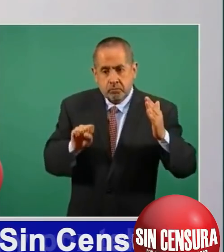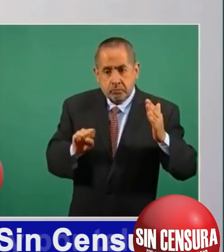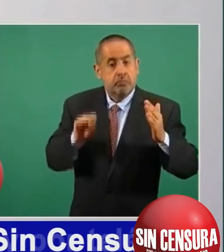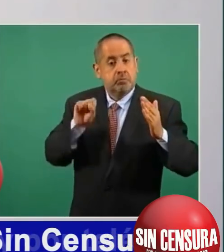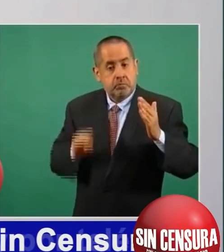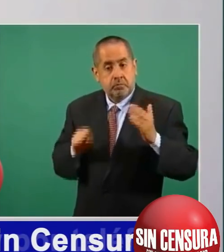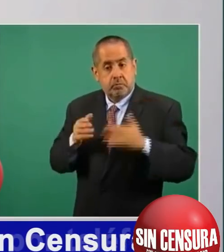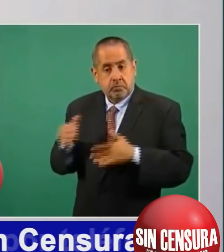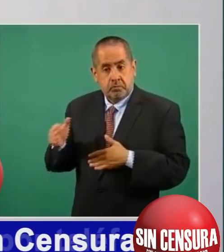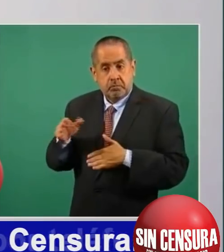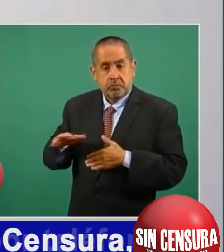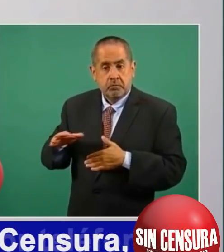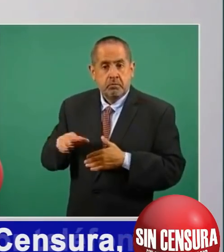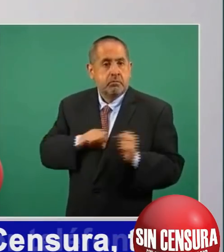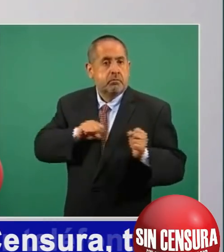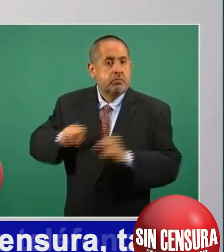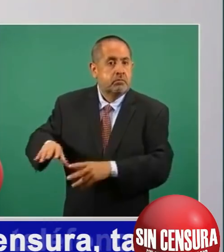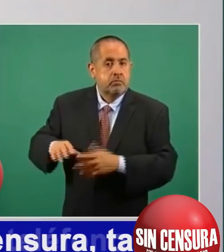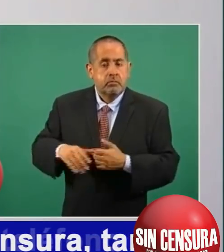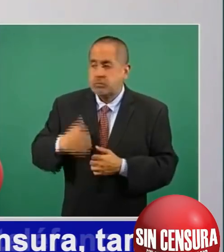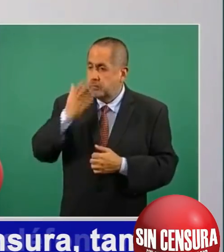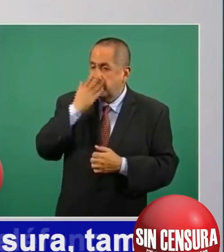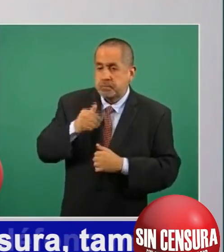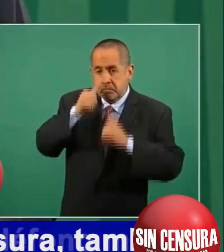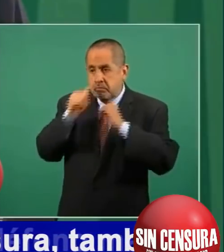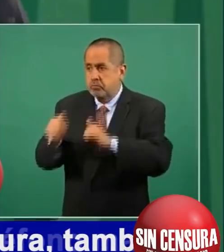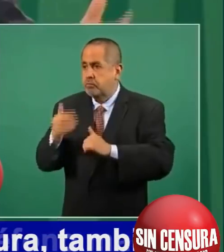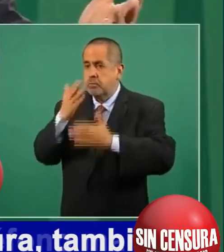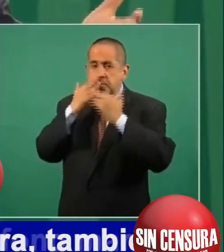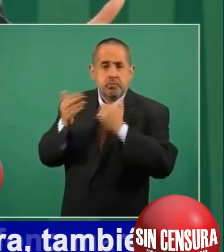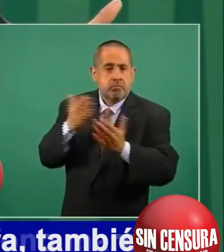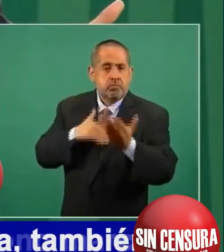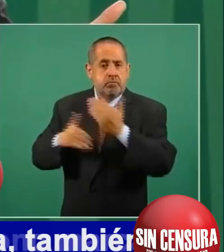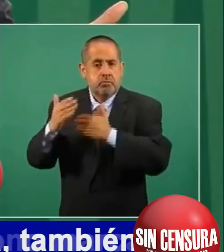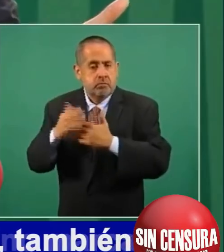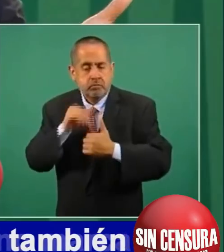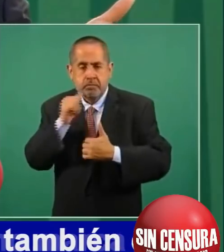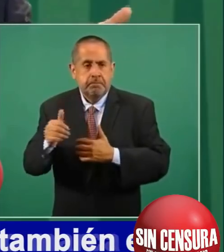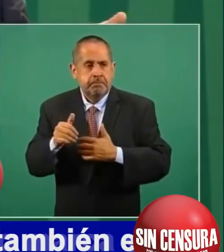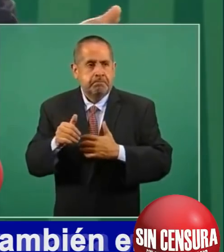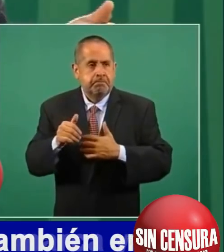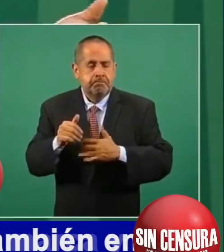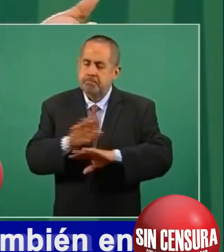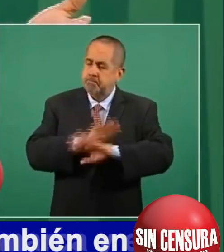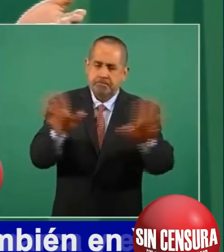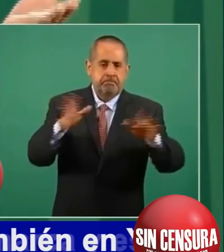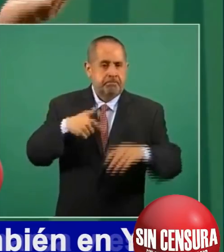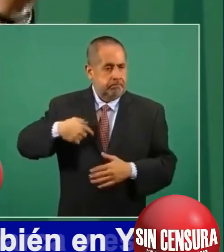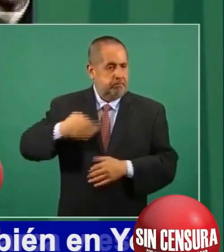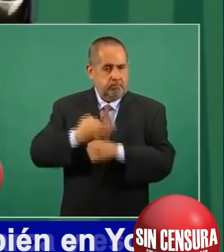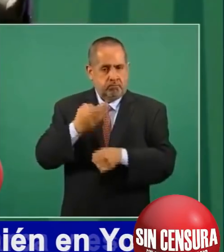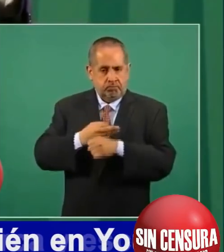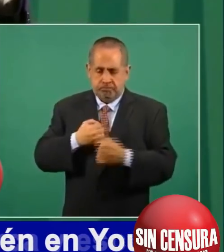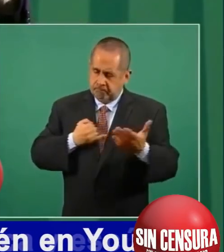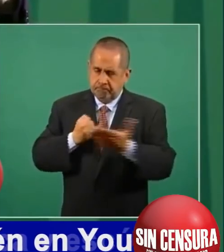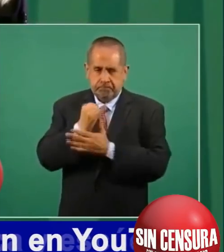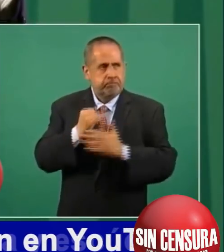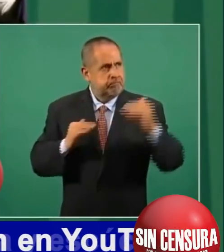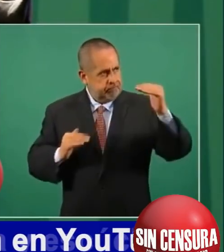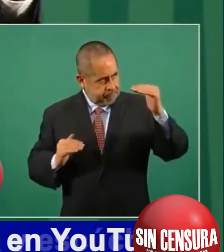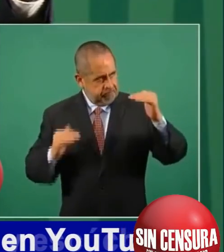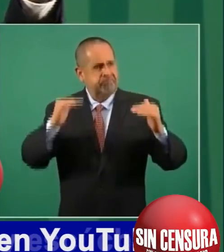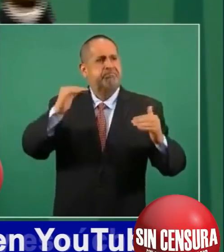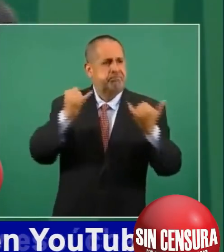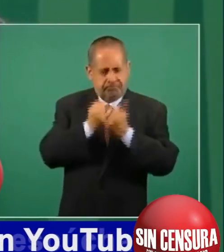quedó en el abandono. Entonces ahora decidimos emparejar las